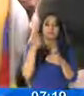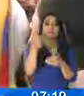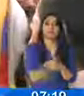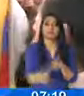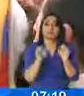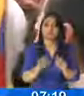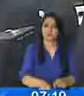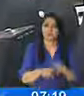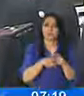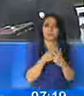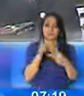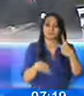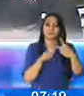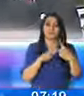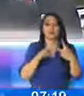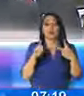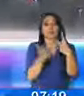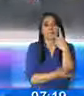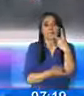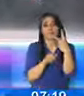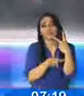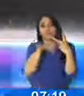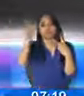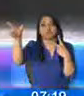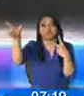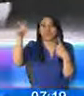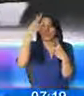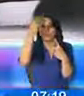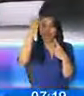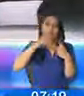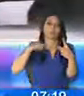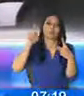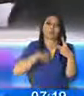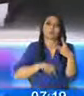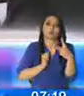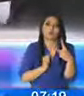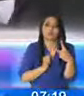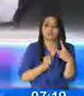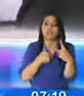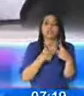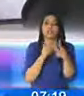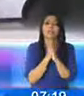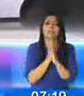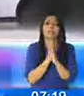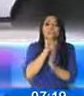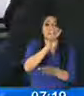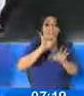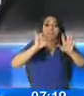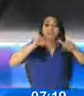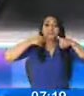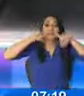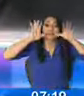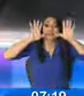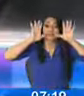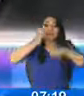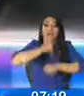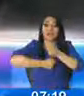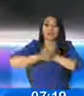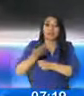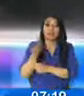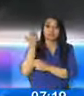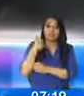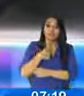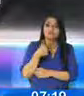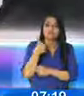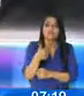segundo la prohibición de salida del país para Jorge glas y que se recoja mi pedido del 26 de diciembre del año anterior